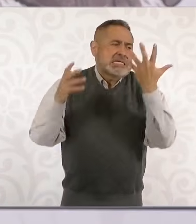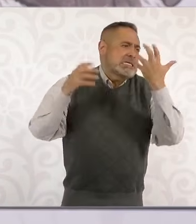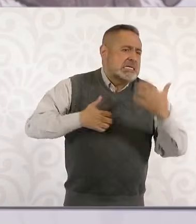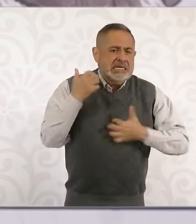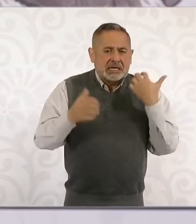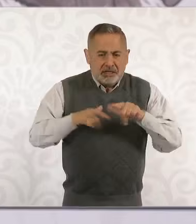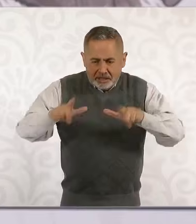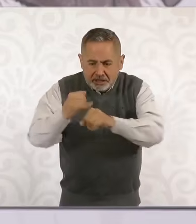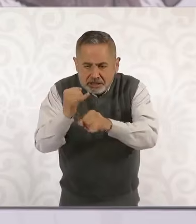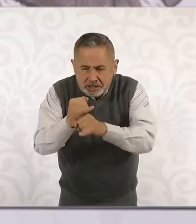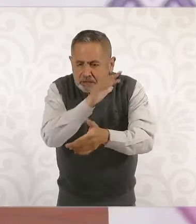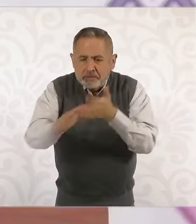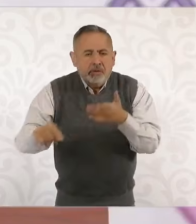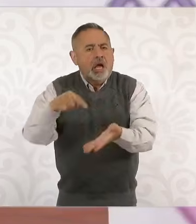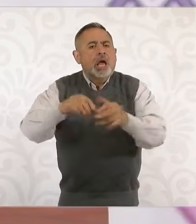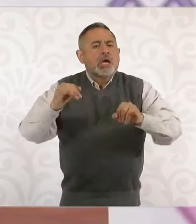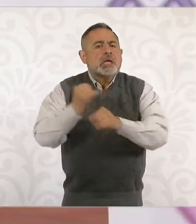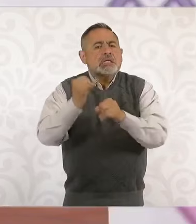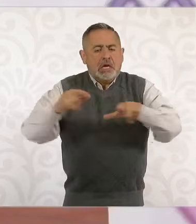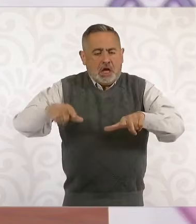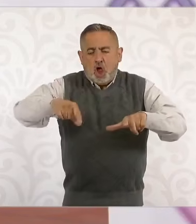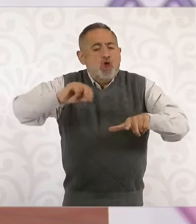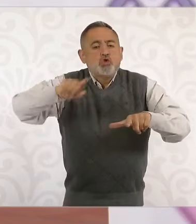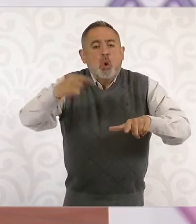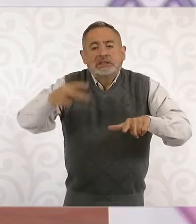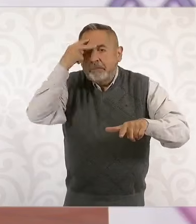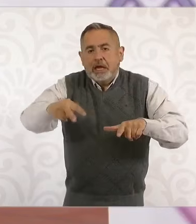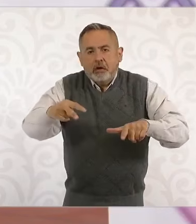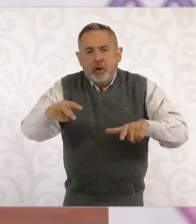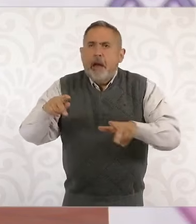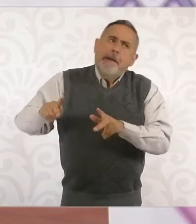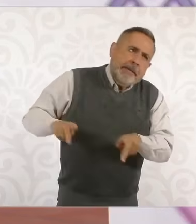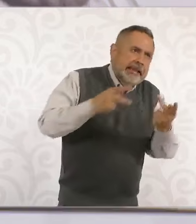estas plataformas que no son mexicanas, pero finalmente operan en México.